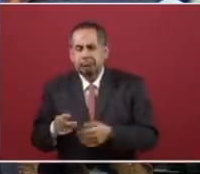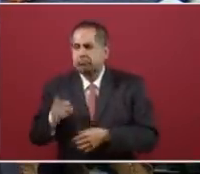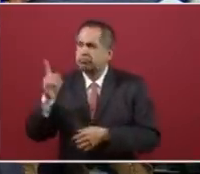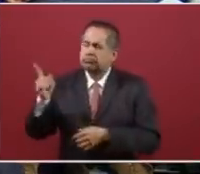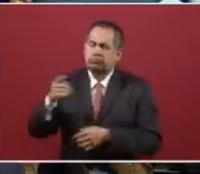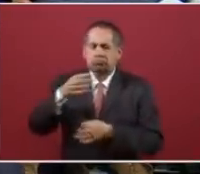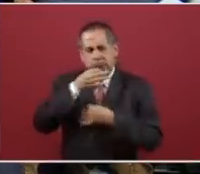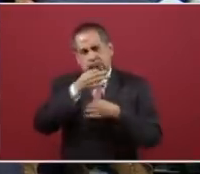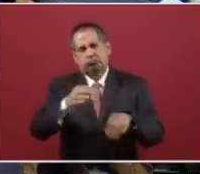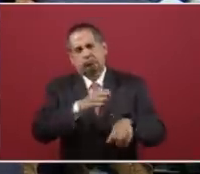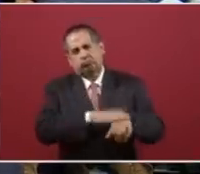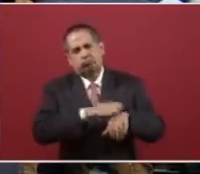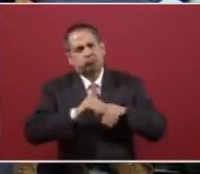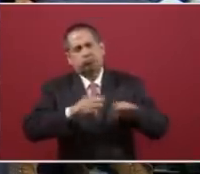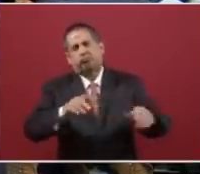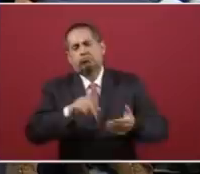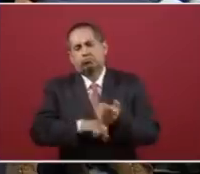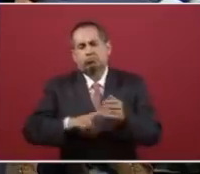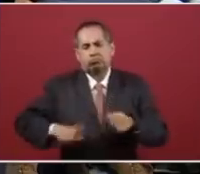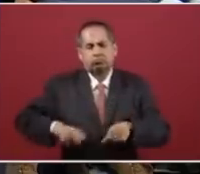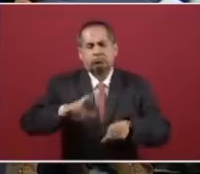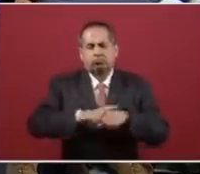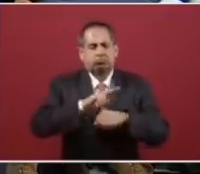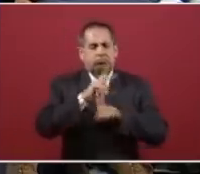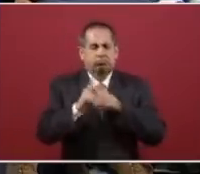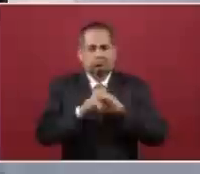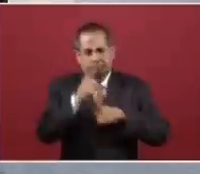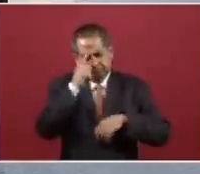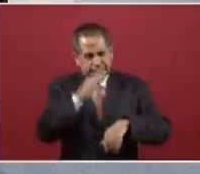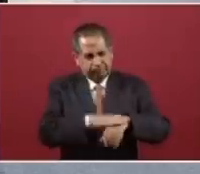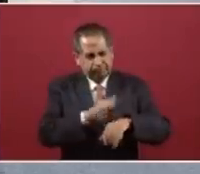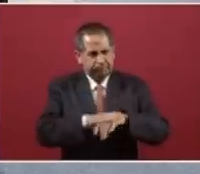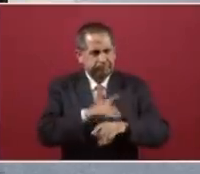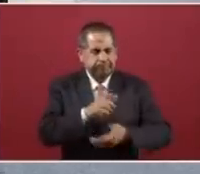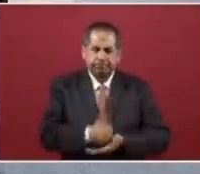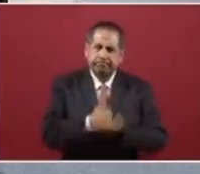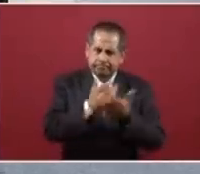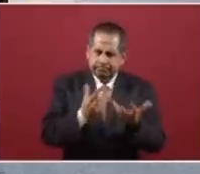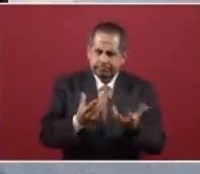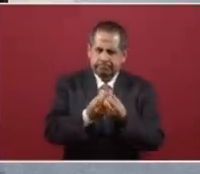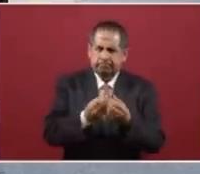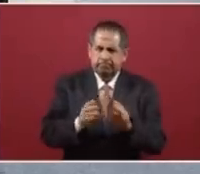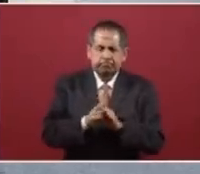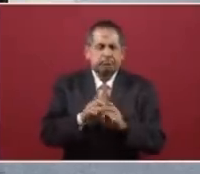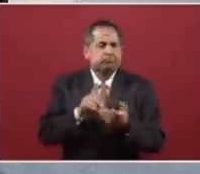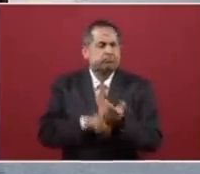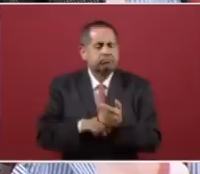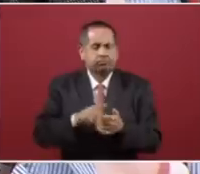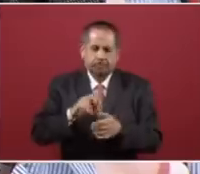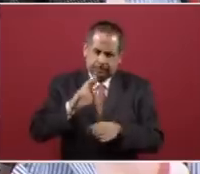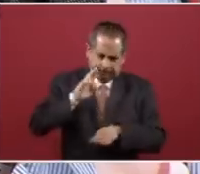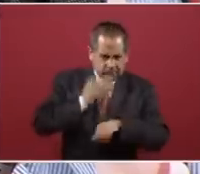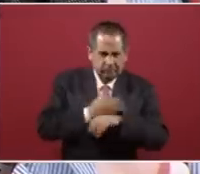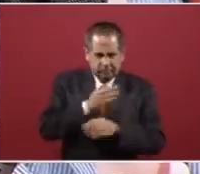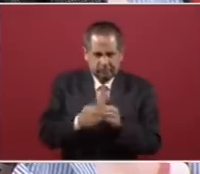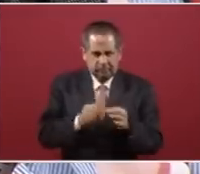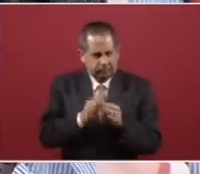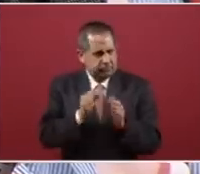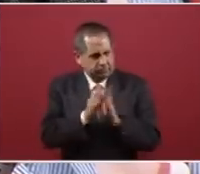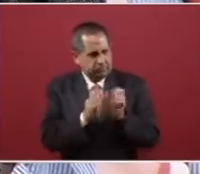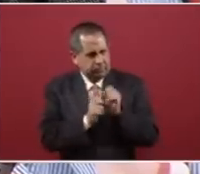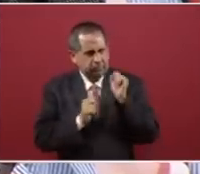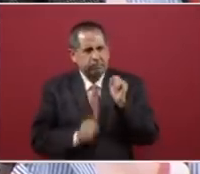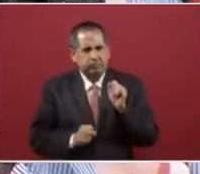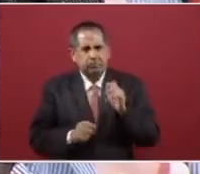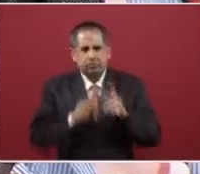le envía a los gobernadores del país justamente para que coadyuven en esta responsabilidad constitucional que